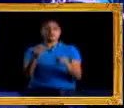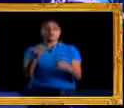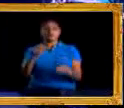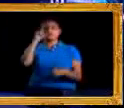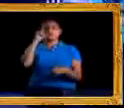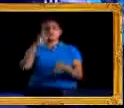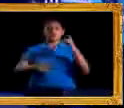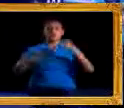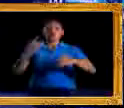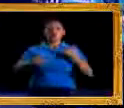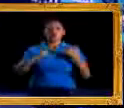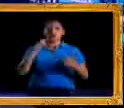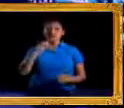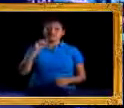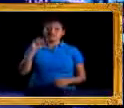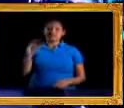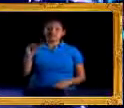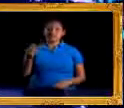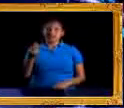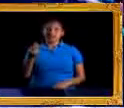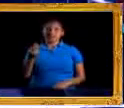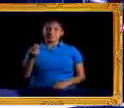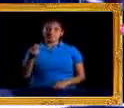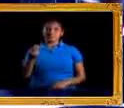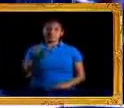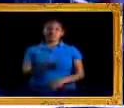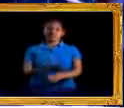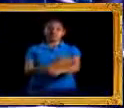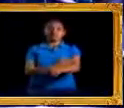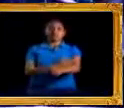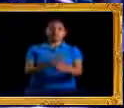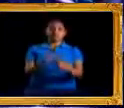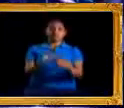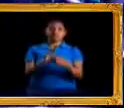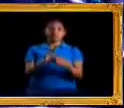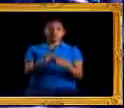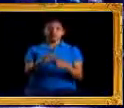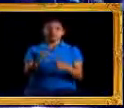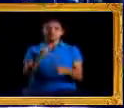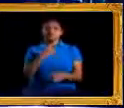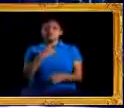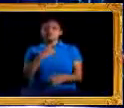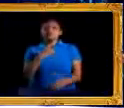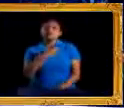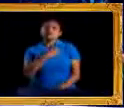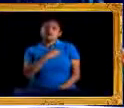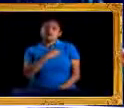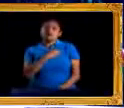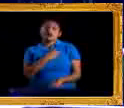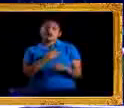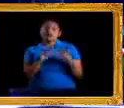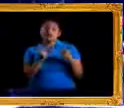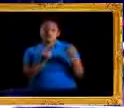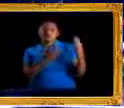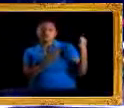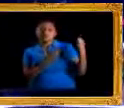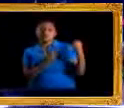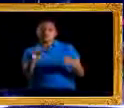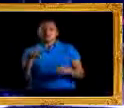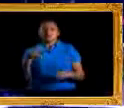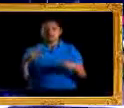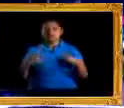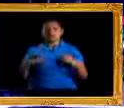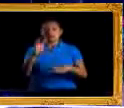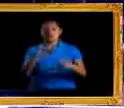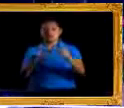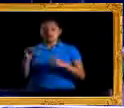de gozo. Así que antes de ceder este lugar, yo quisiera hacer un llamado, si hay alguno aquí que quiera